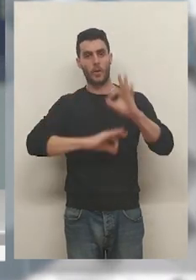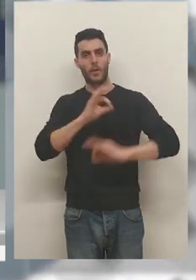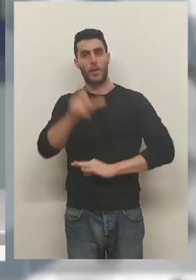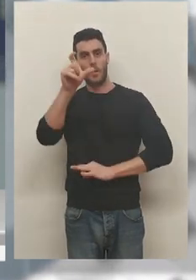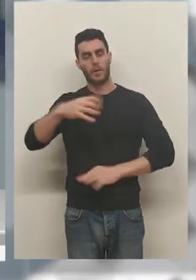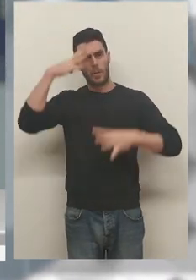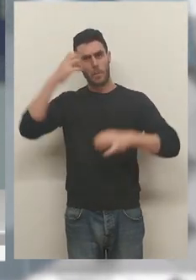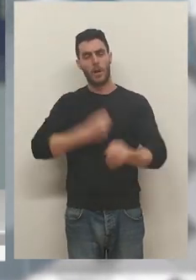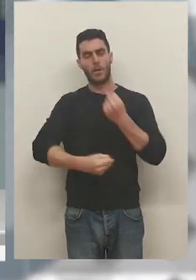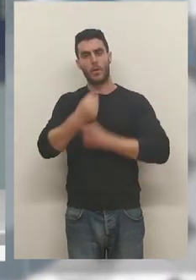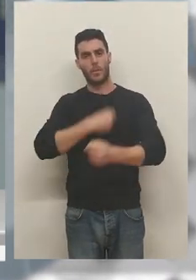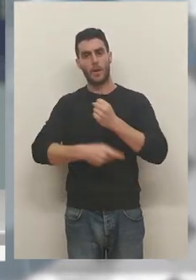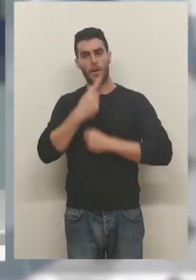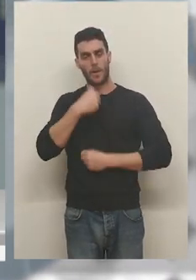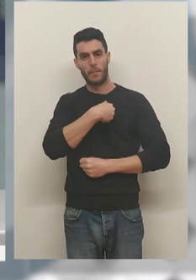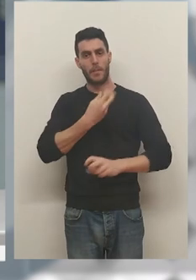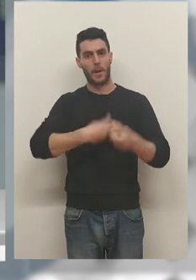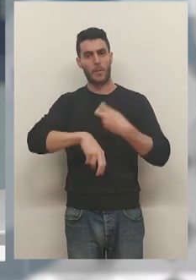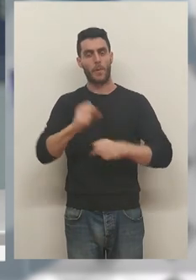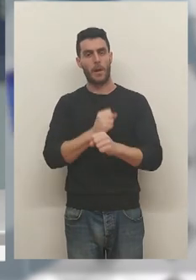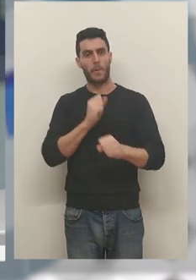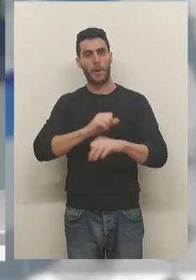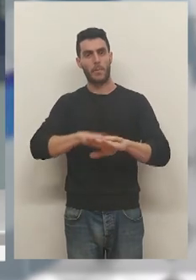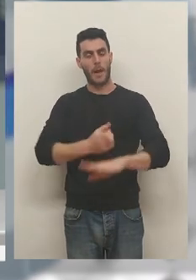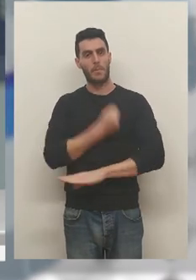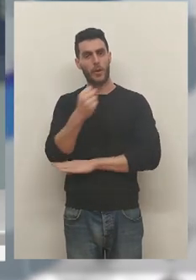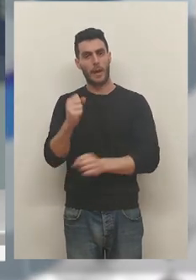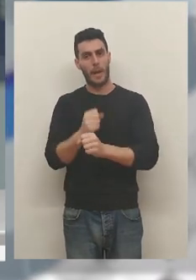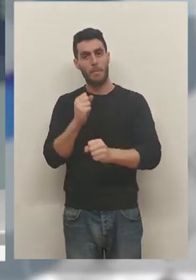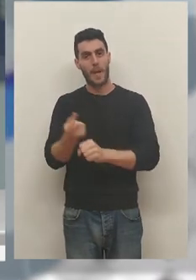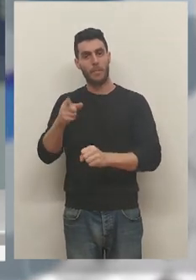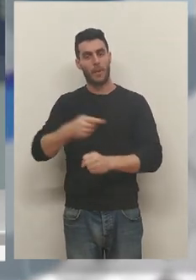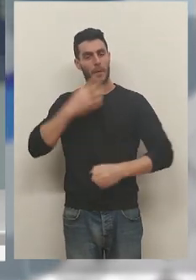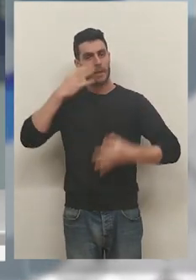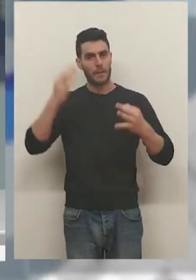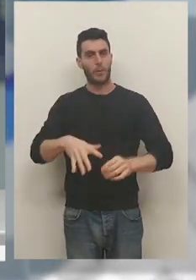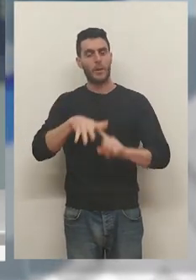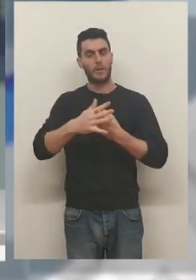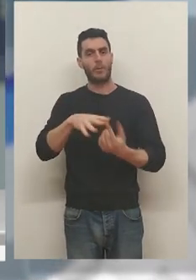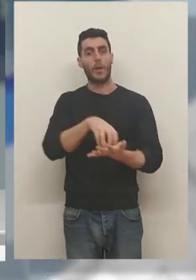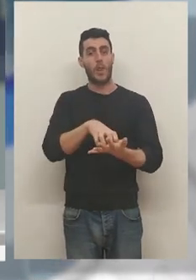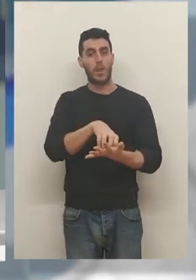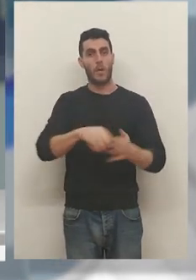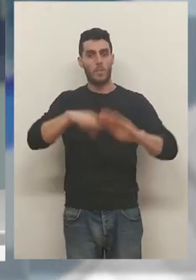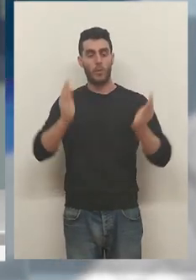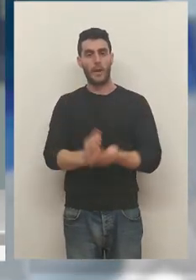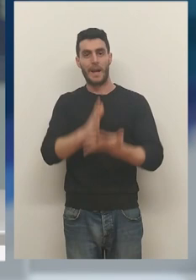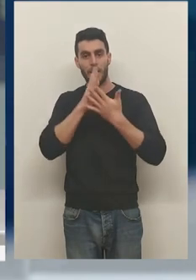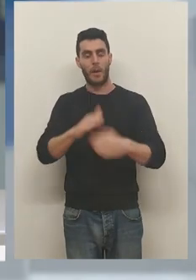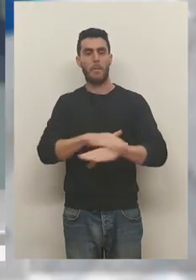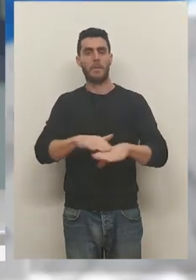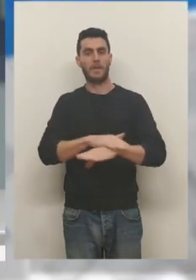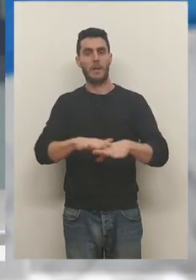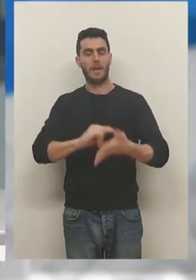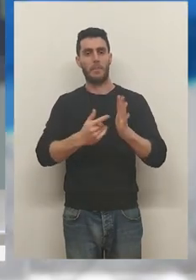La Rioja el economista destacó el papel de la reforma laboral para sujetar el empleo y aseguró que en un escenario de incertidumbre mundial